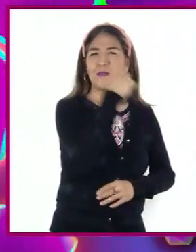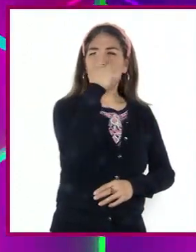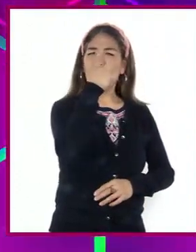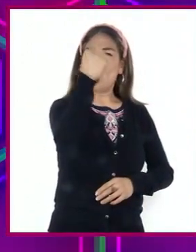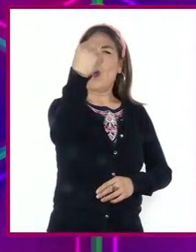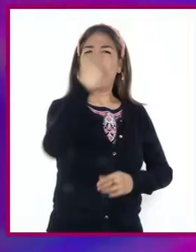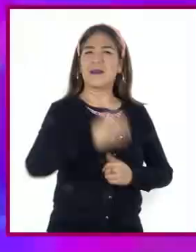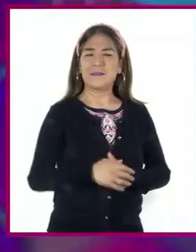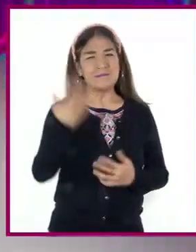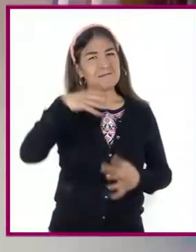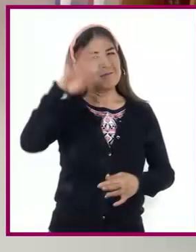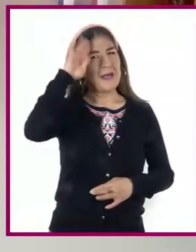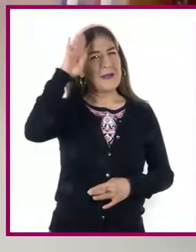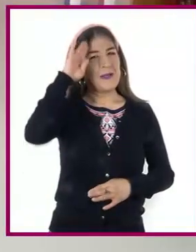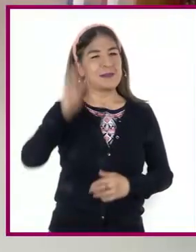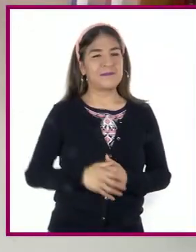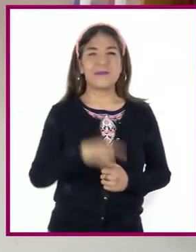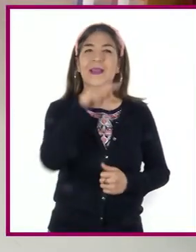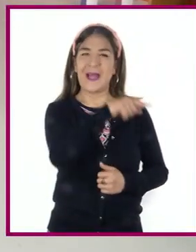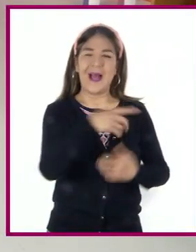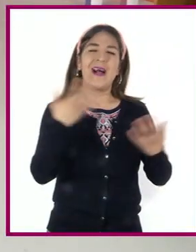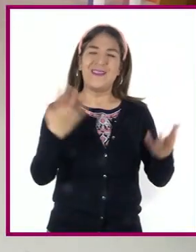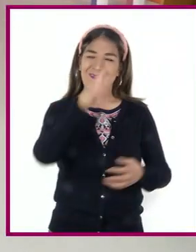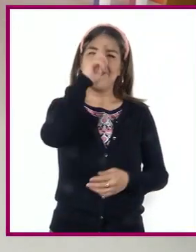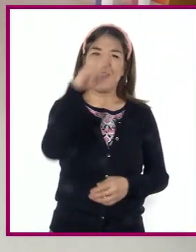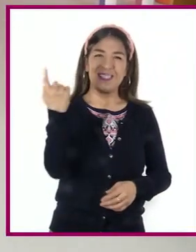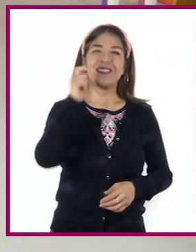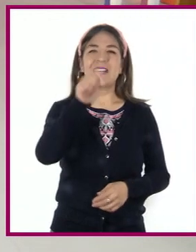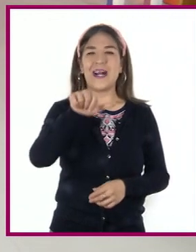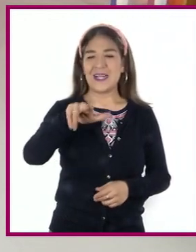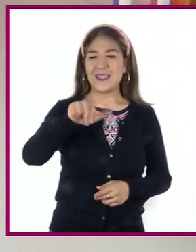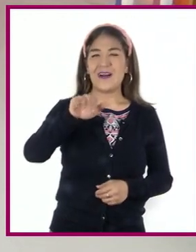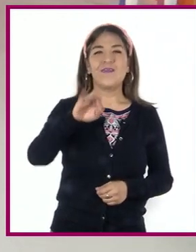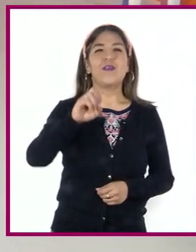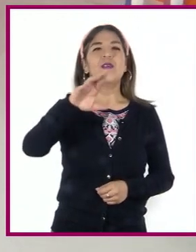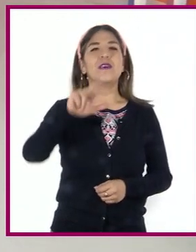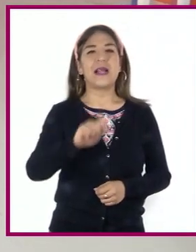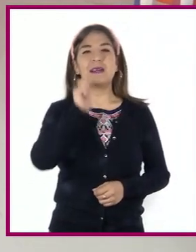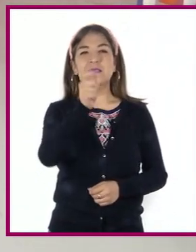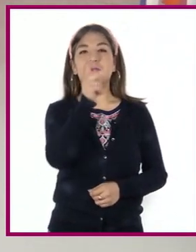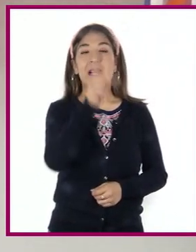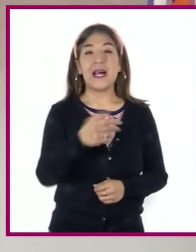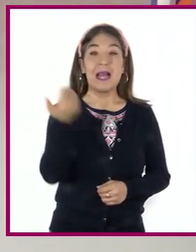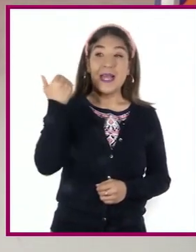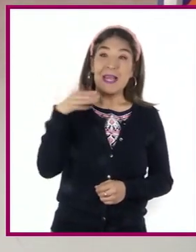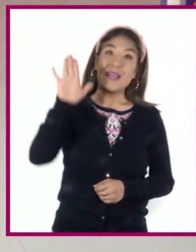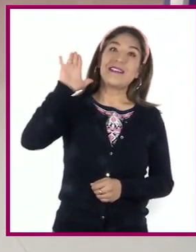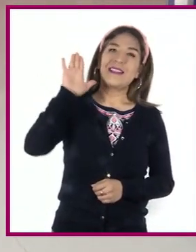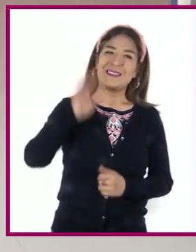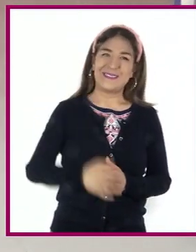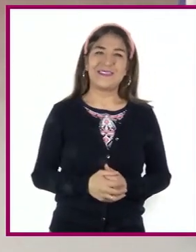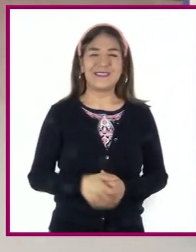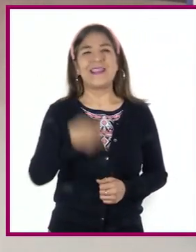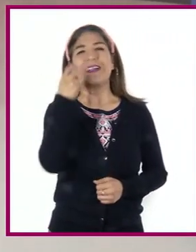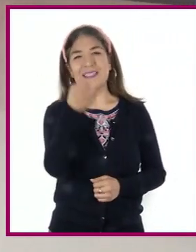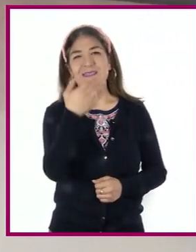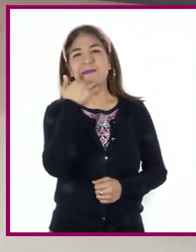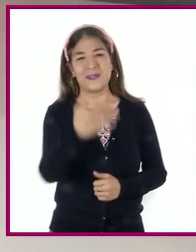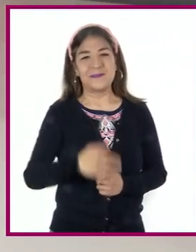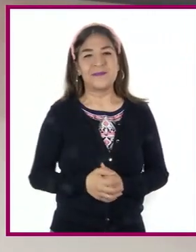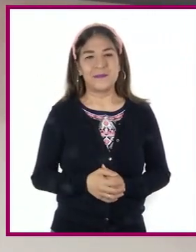veremos otras formas o figuras literarias: la anáfora, prosopopeya o personificación,